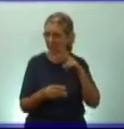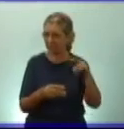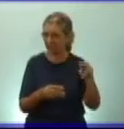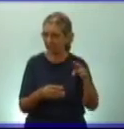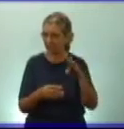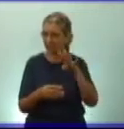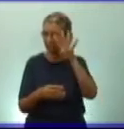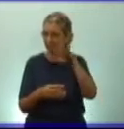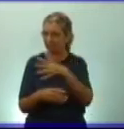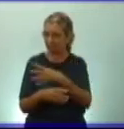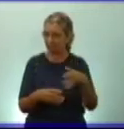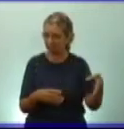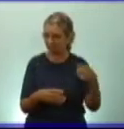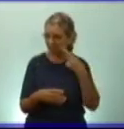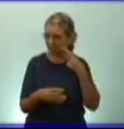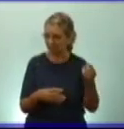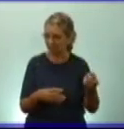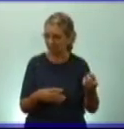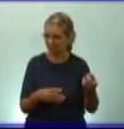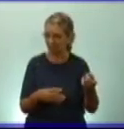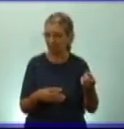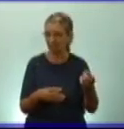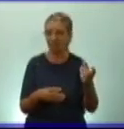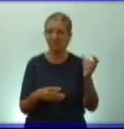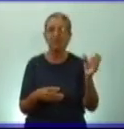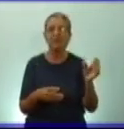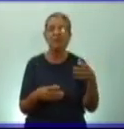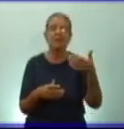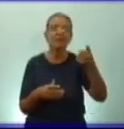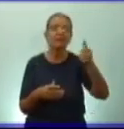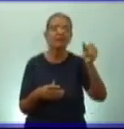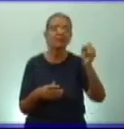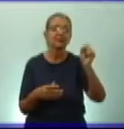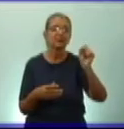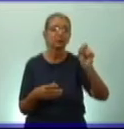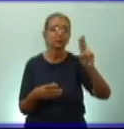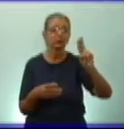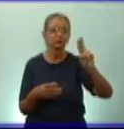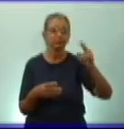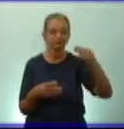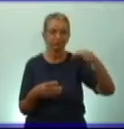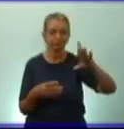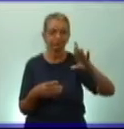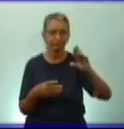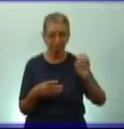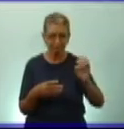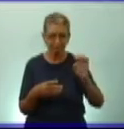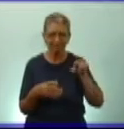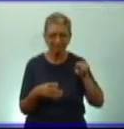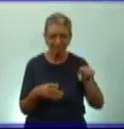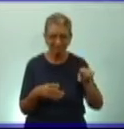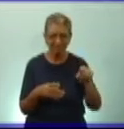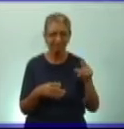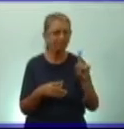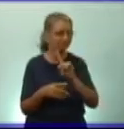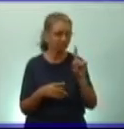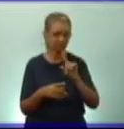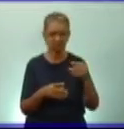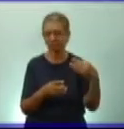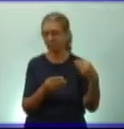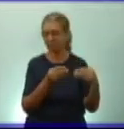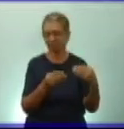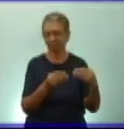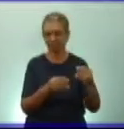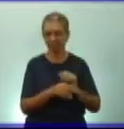periódica. Estamos hablando del elemento químico azufre, es un elemento químico no metálico. Por tanto, esta es